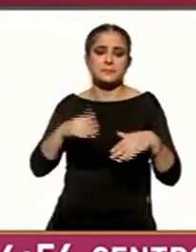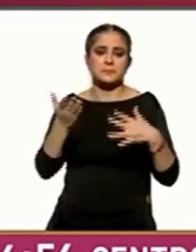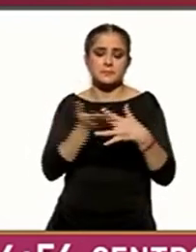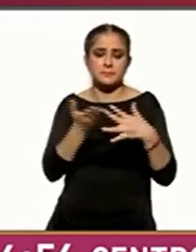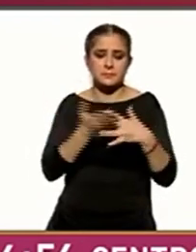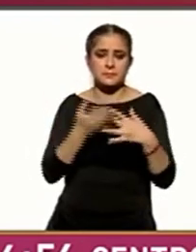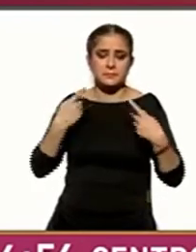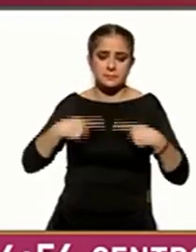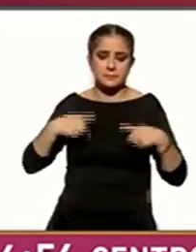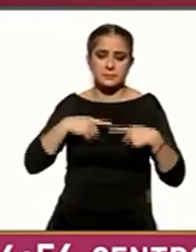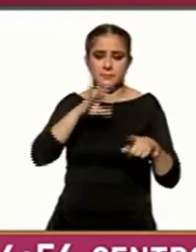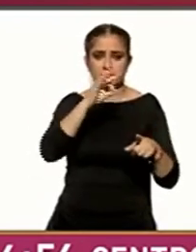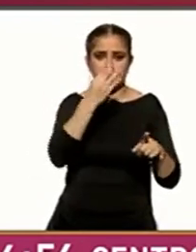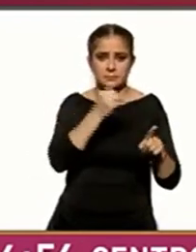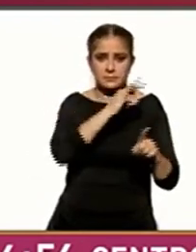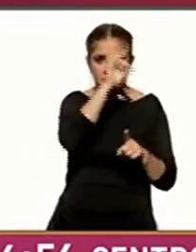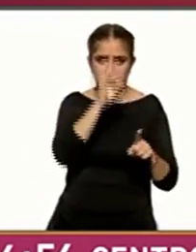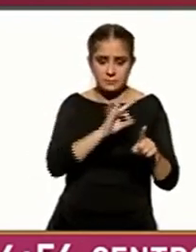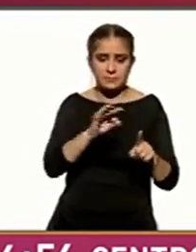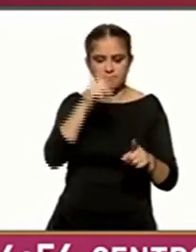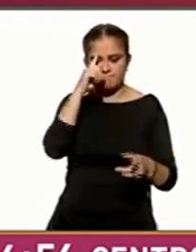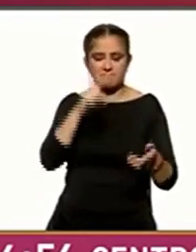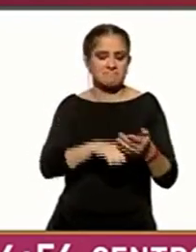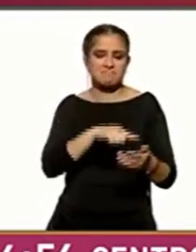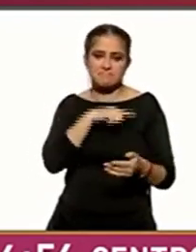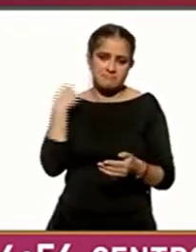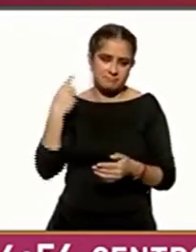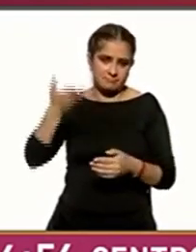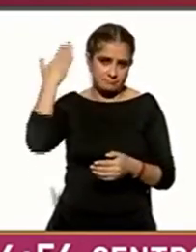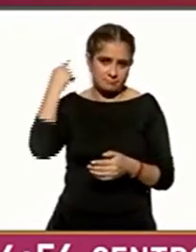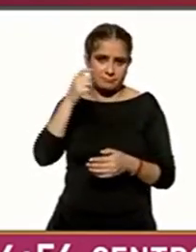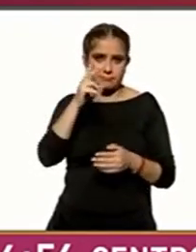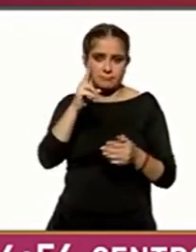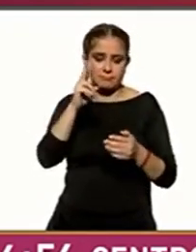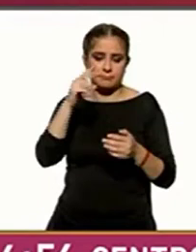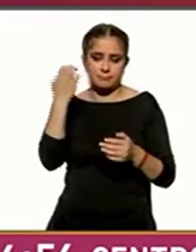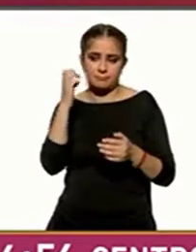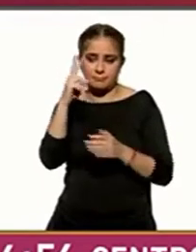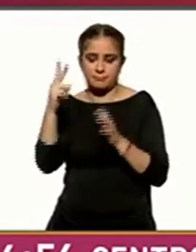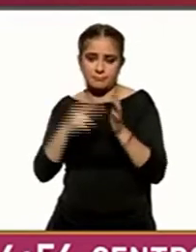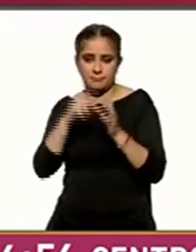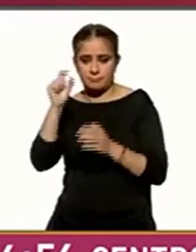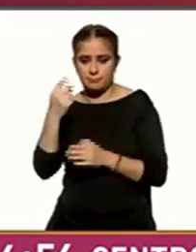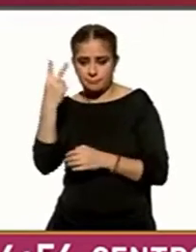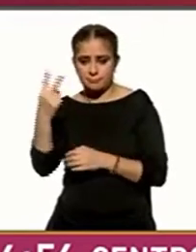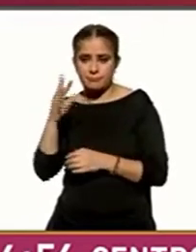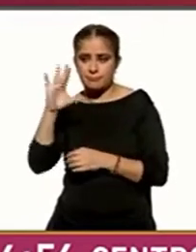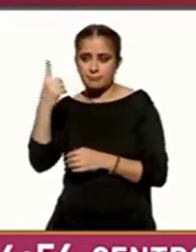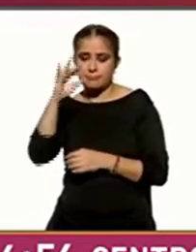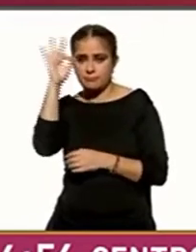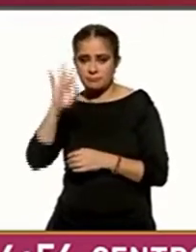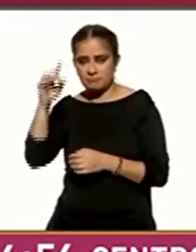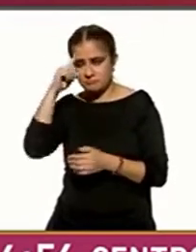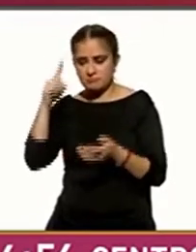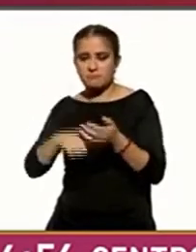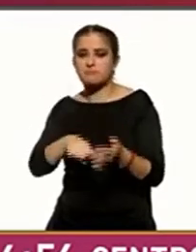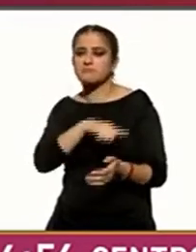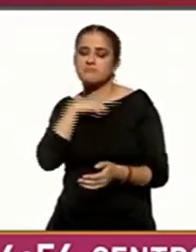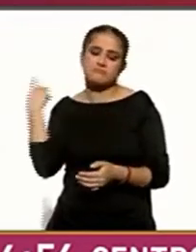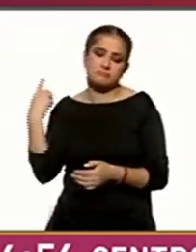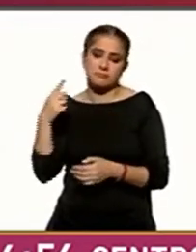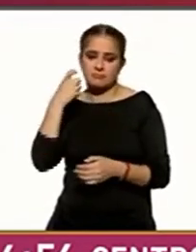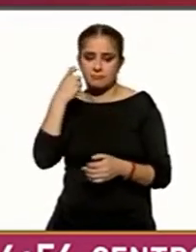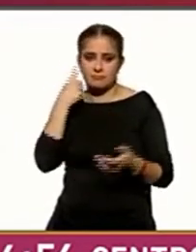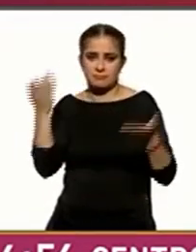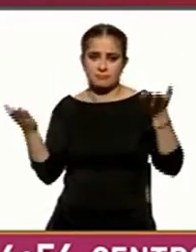que se perderá, 49% en agosto del 21 y enero del 22 51%. Como verás, no han cambiado